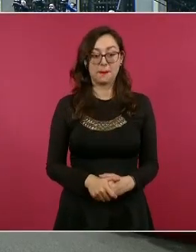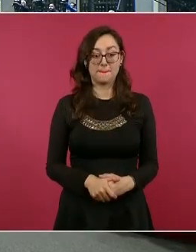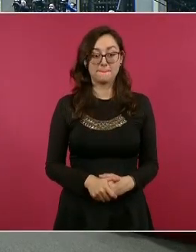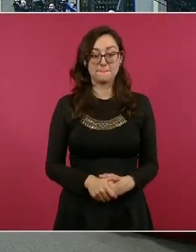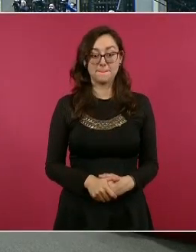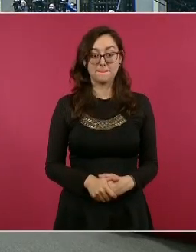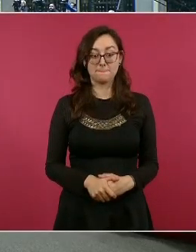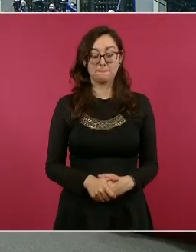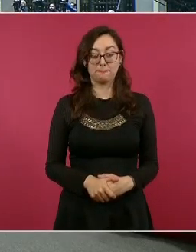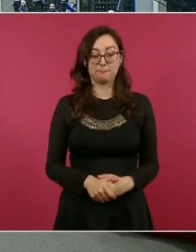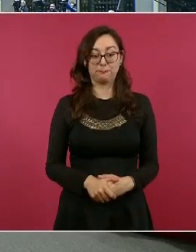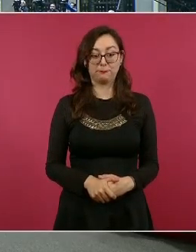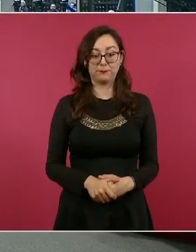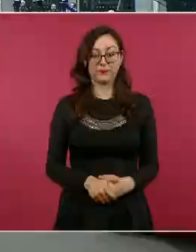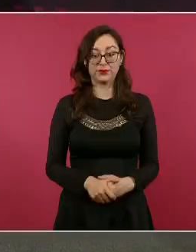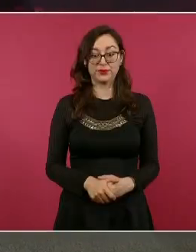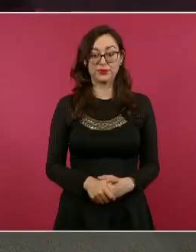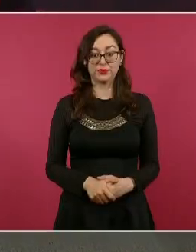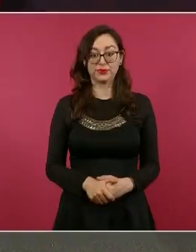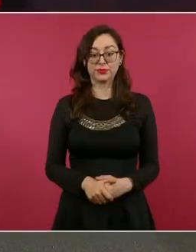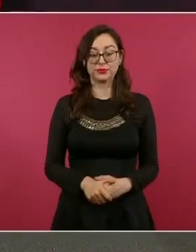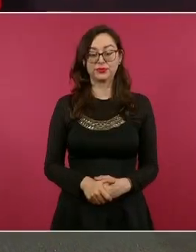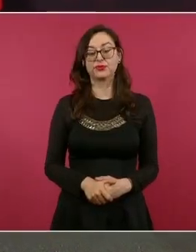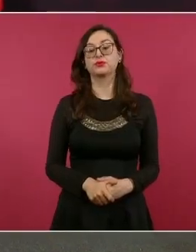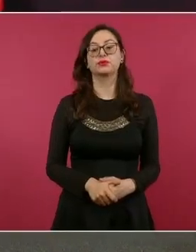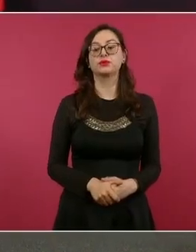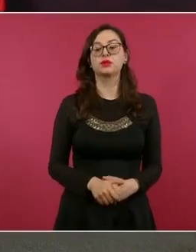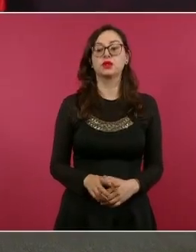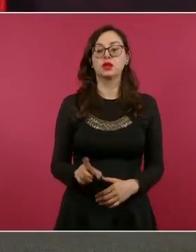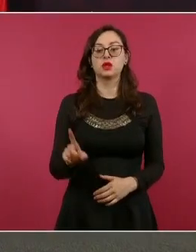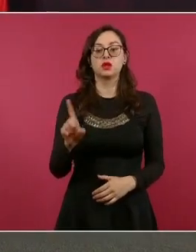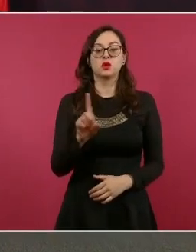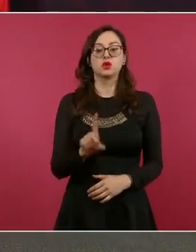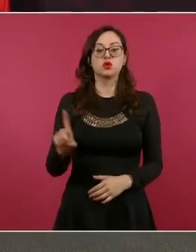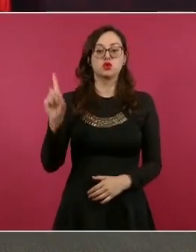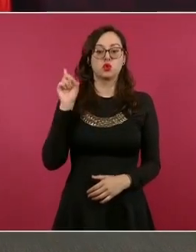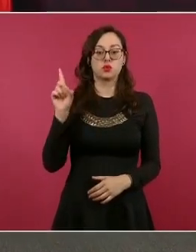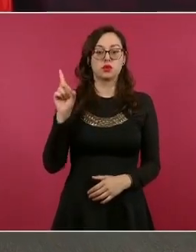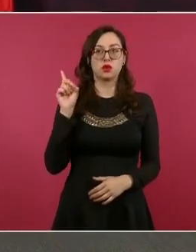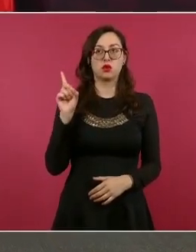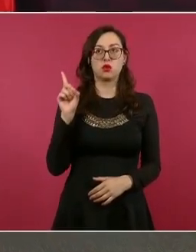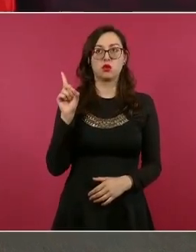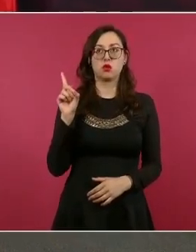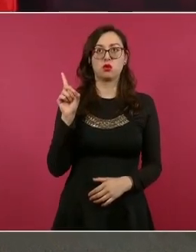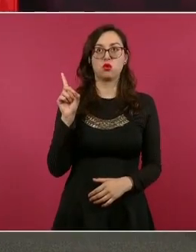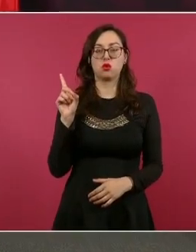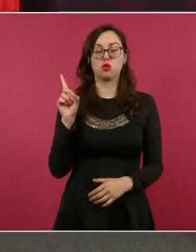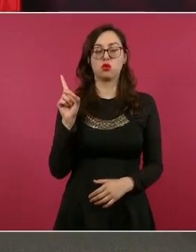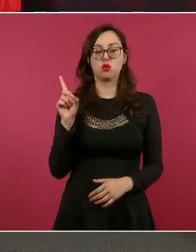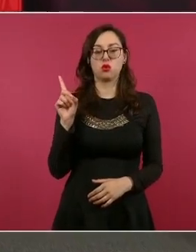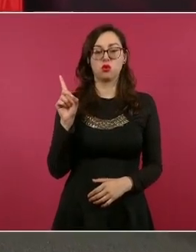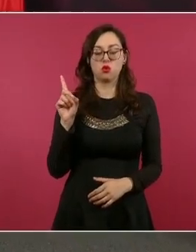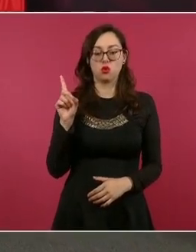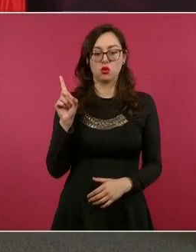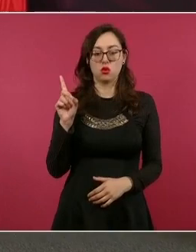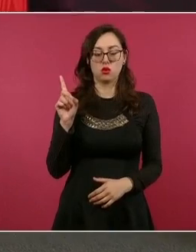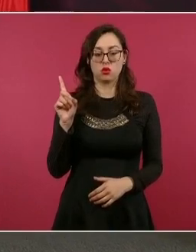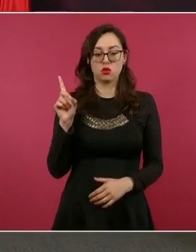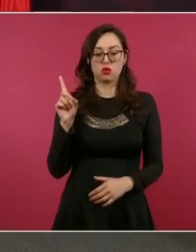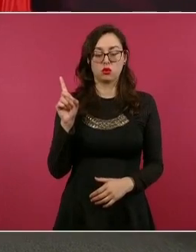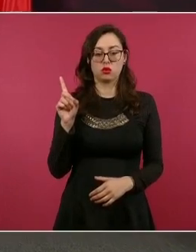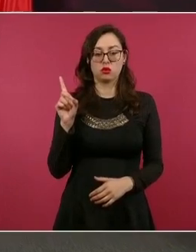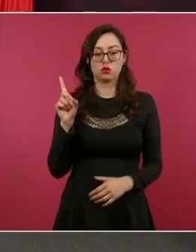ya dije Tren Maya, y el domingo, esto fue el sábado, y el